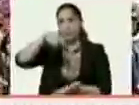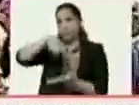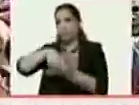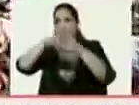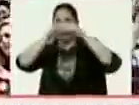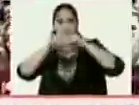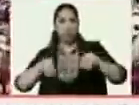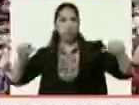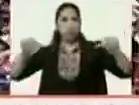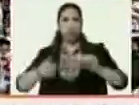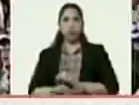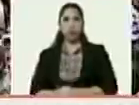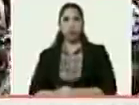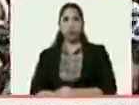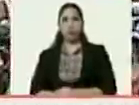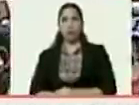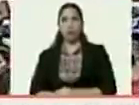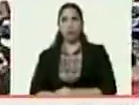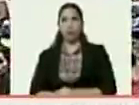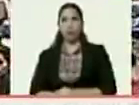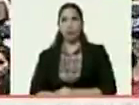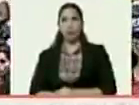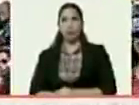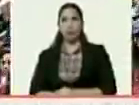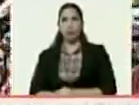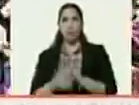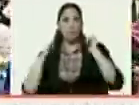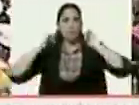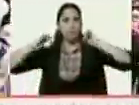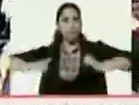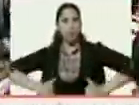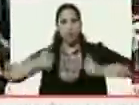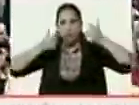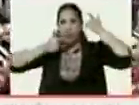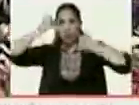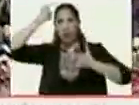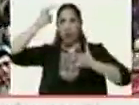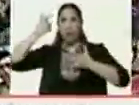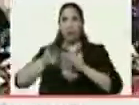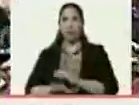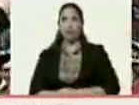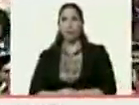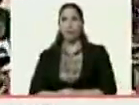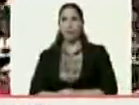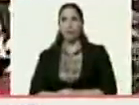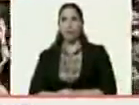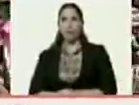tierra! ¡Bayoneta calada con el morral de Hugo Chávez en la espalda!